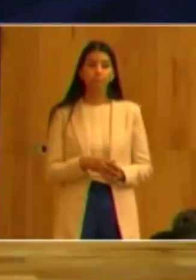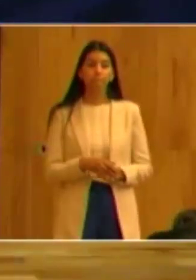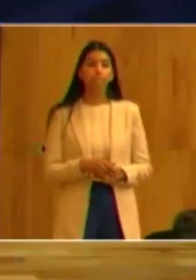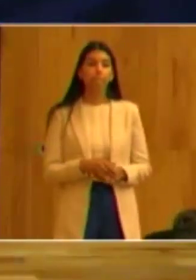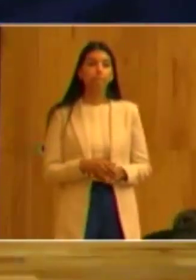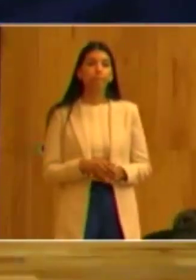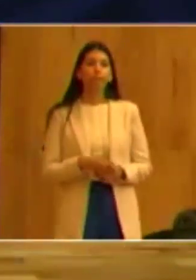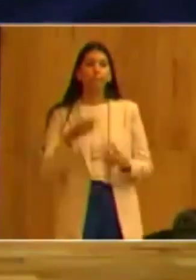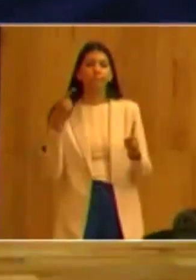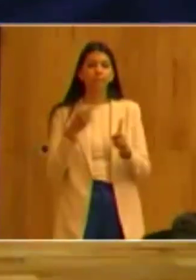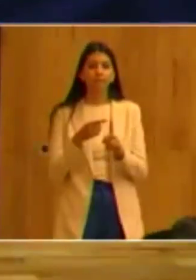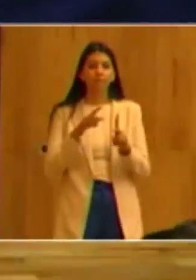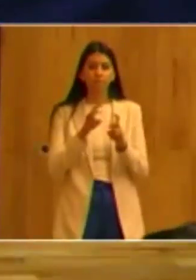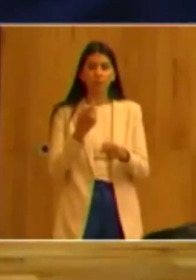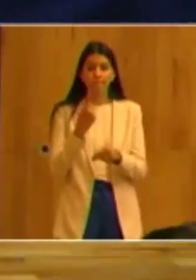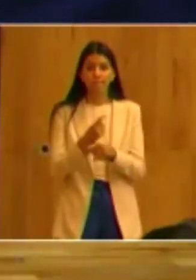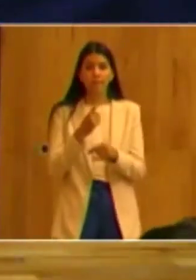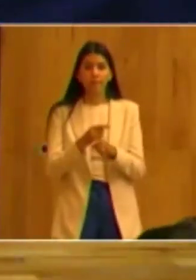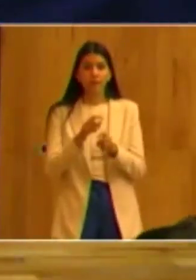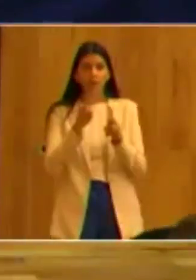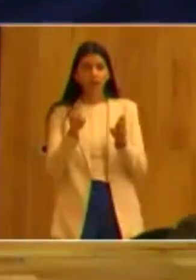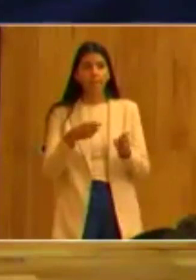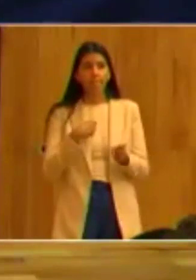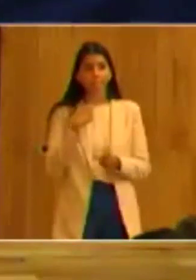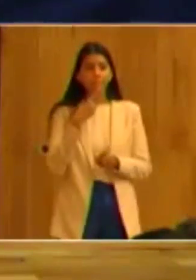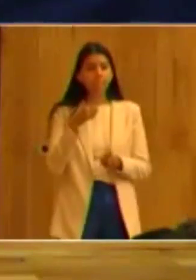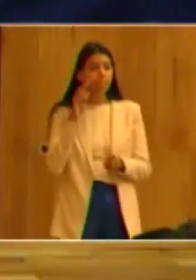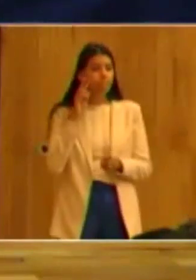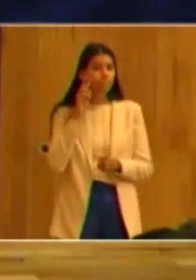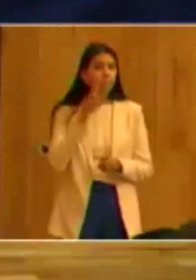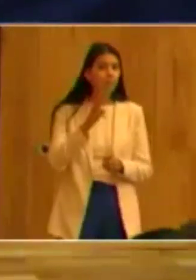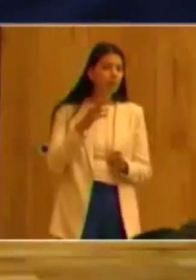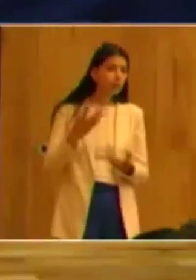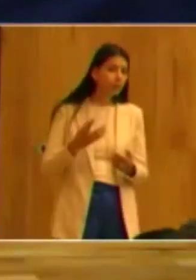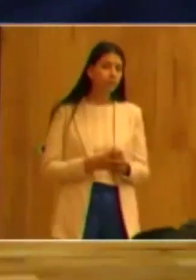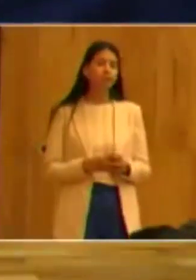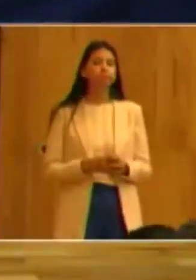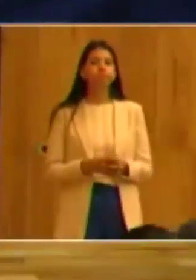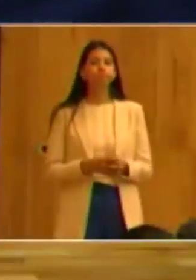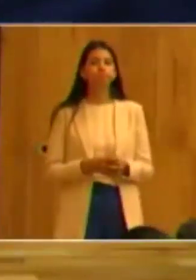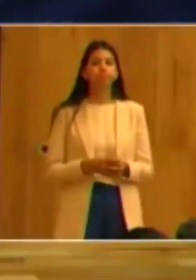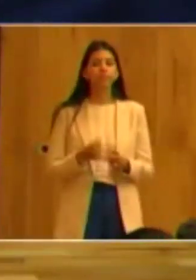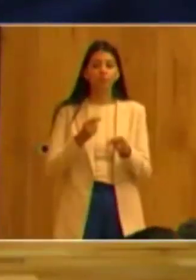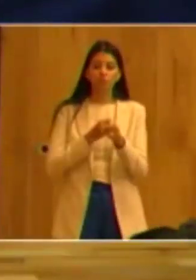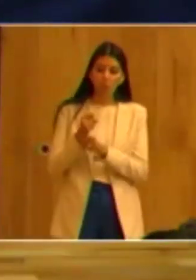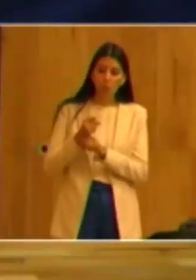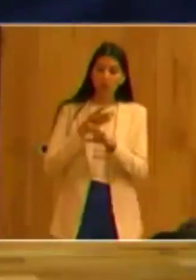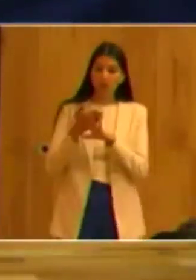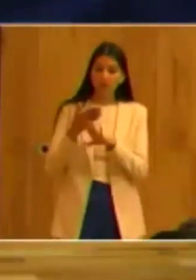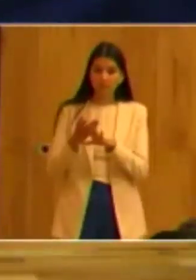En relación al primer tema que les decía de observar la violencia de